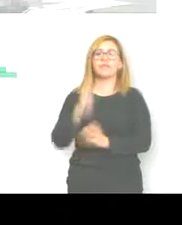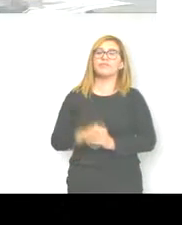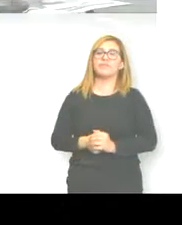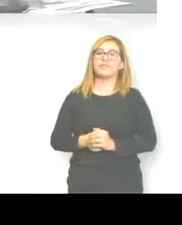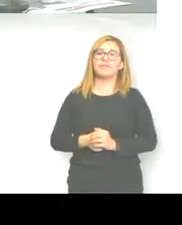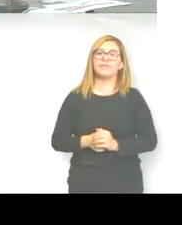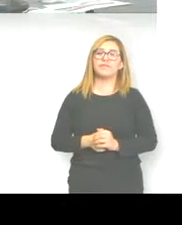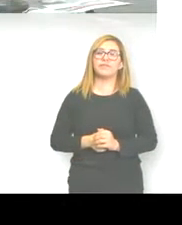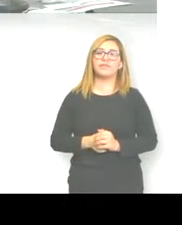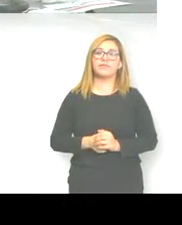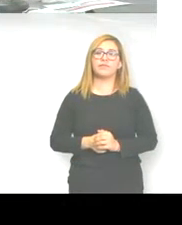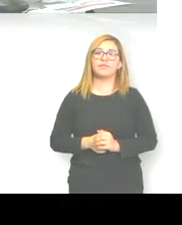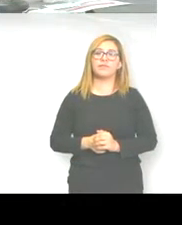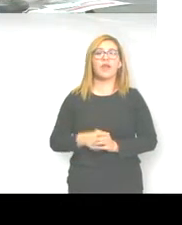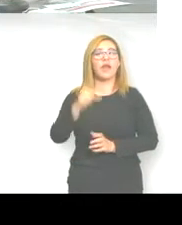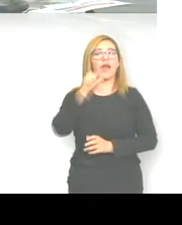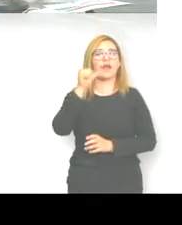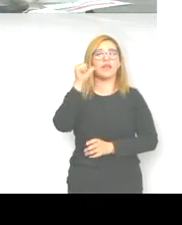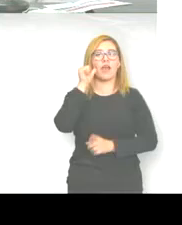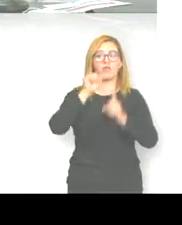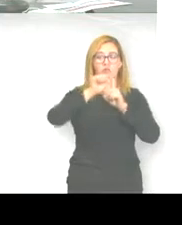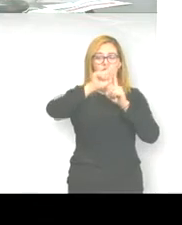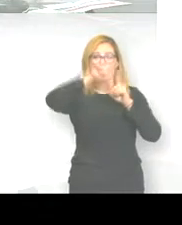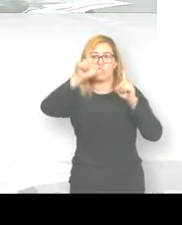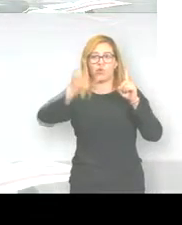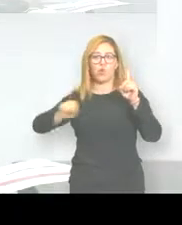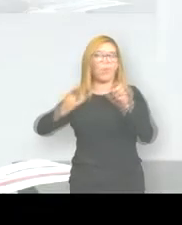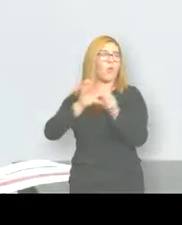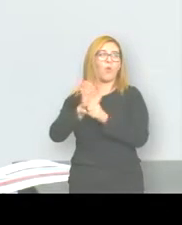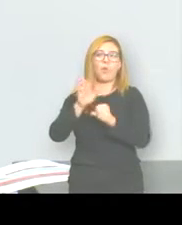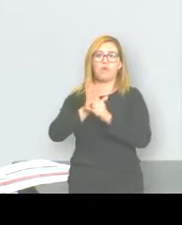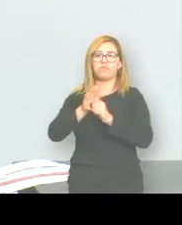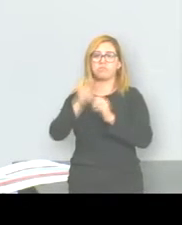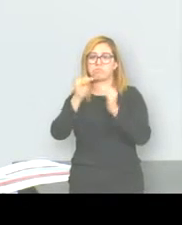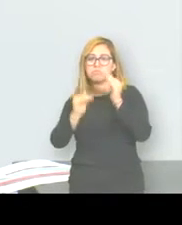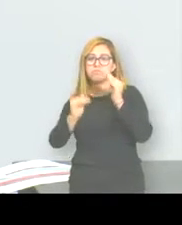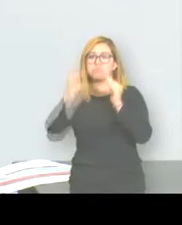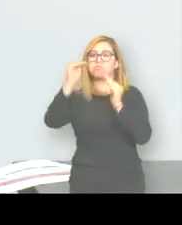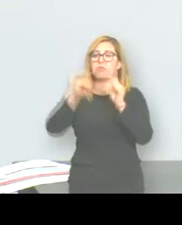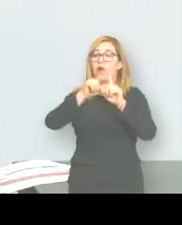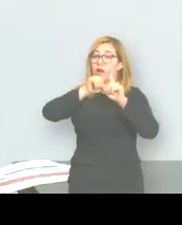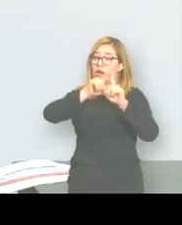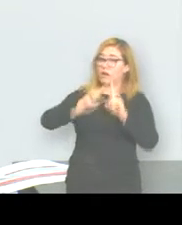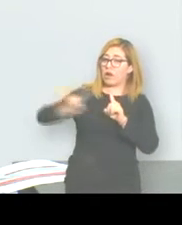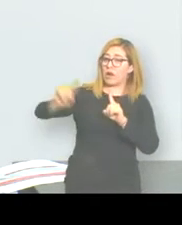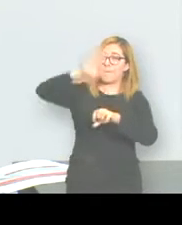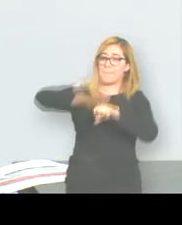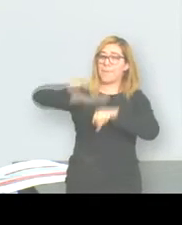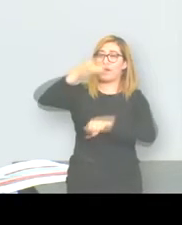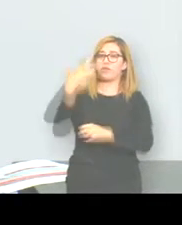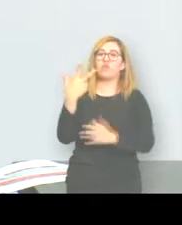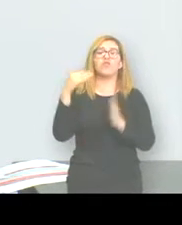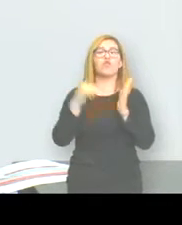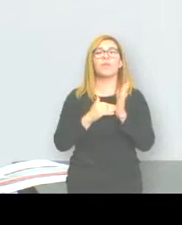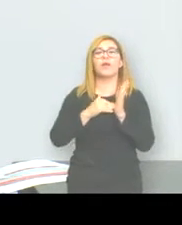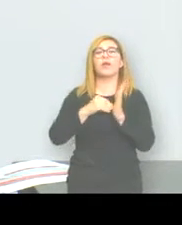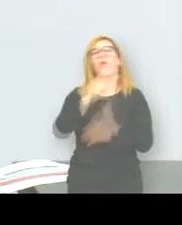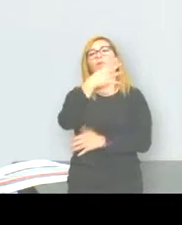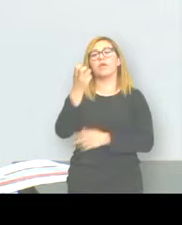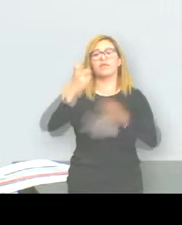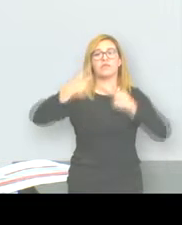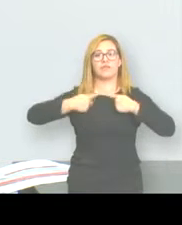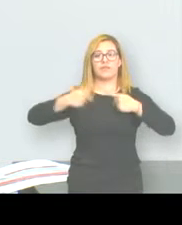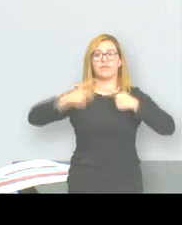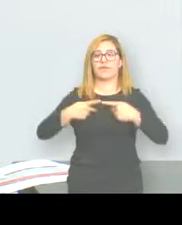nacional el pico más alto que teníamos en el país de contagios, cerca de 8,400